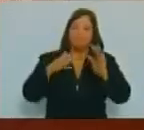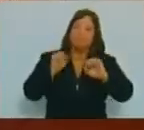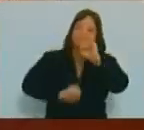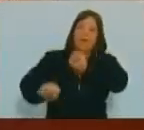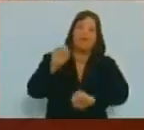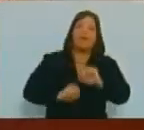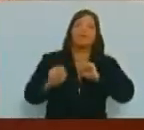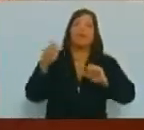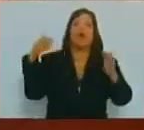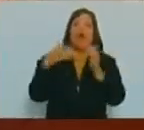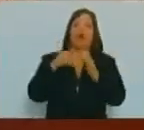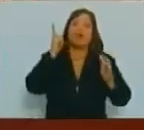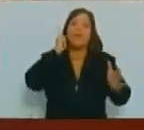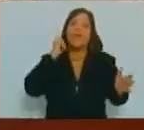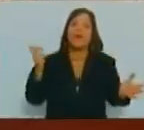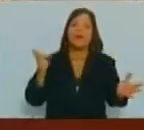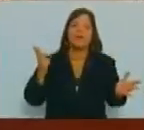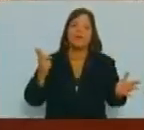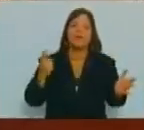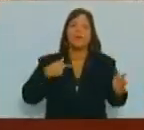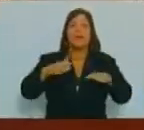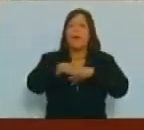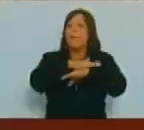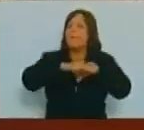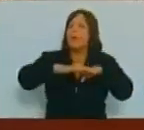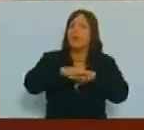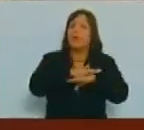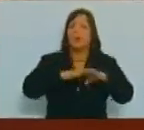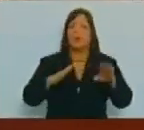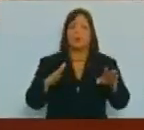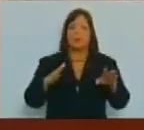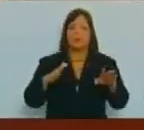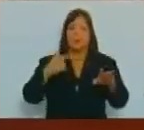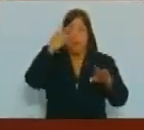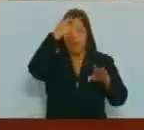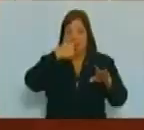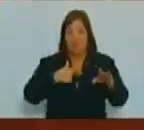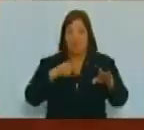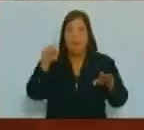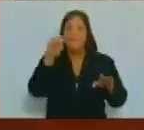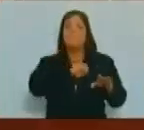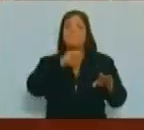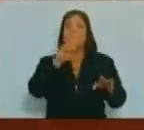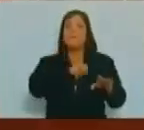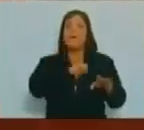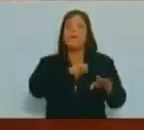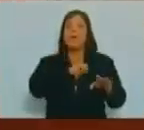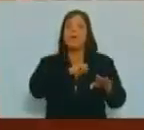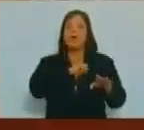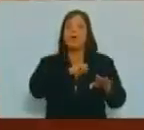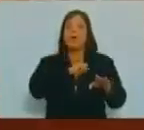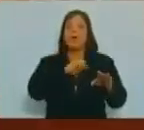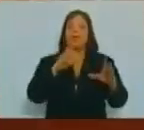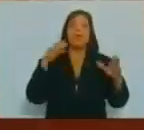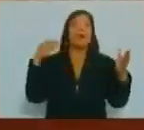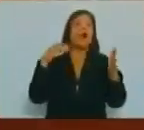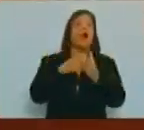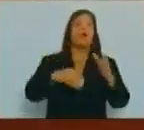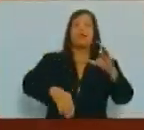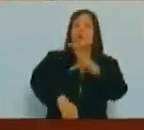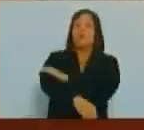hergueta pero que ella quería pedir perdón porque ella por miedo y por no perjudicar a la oposición